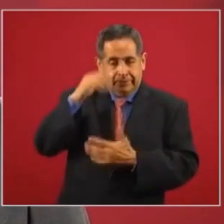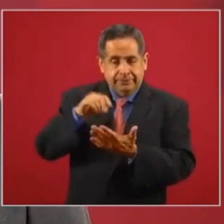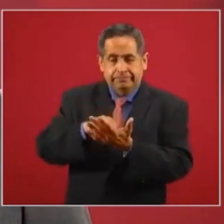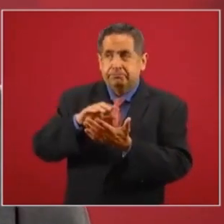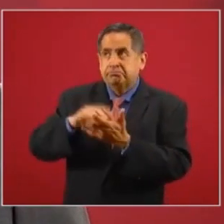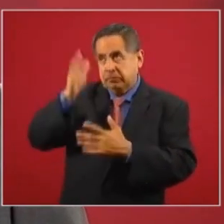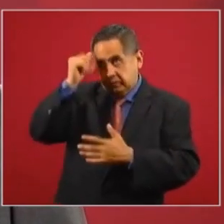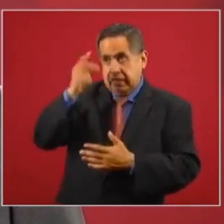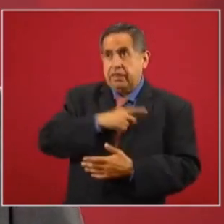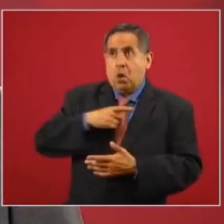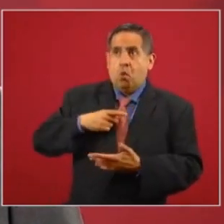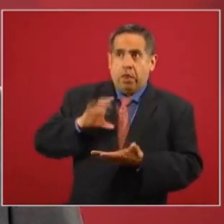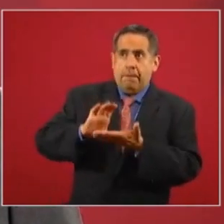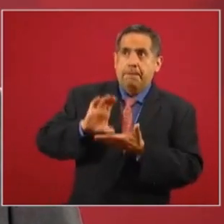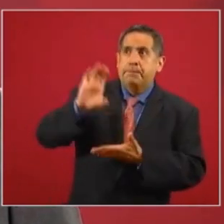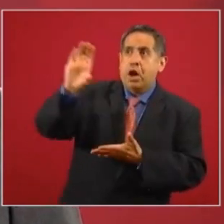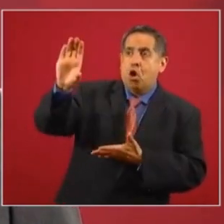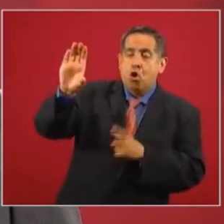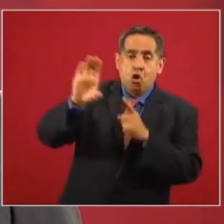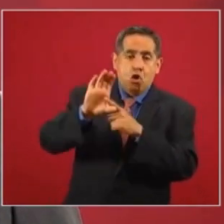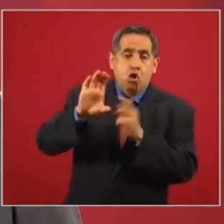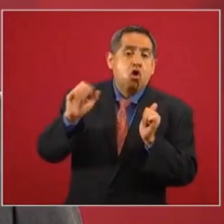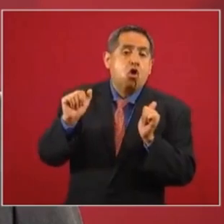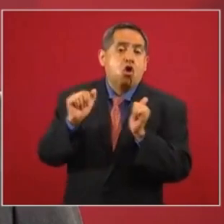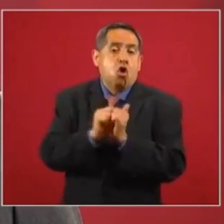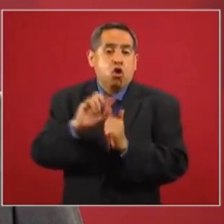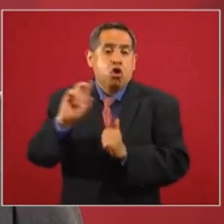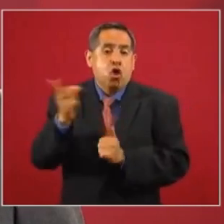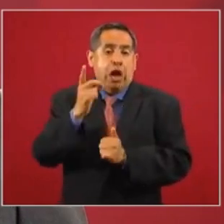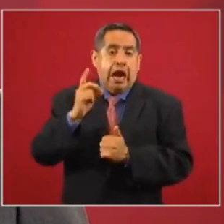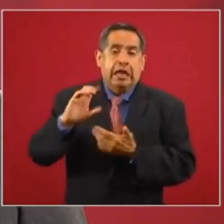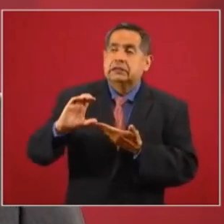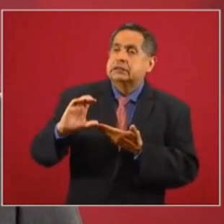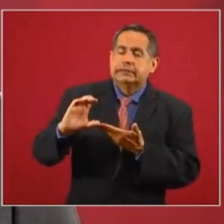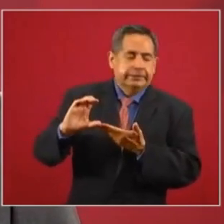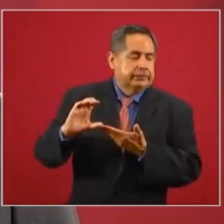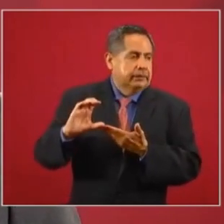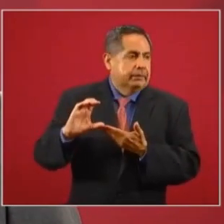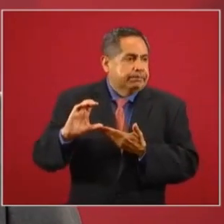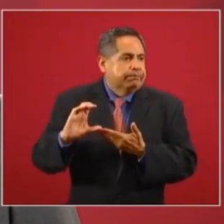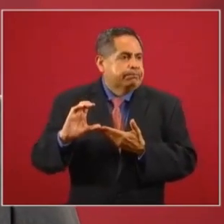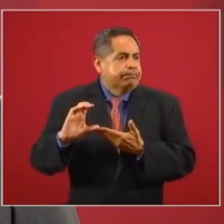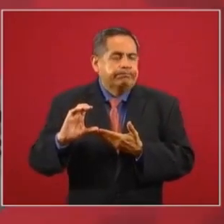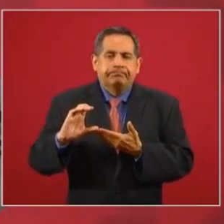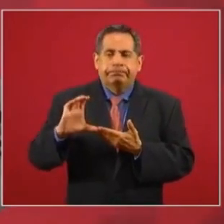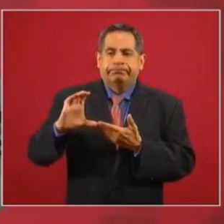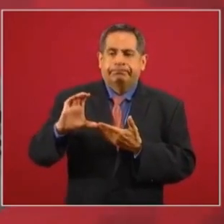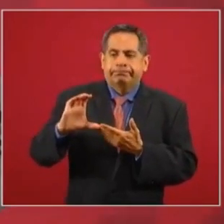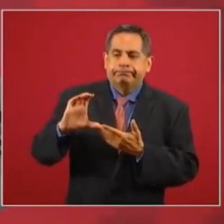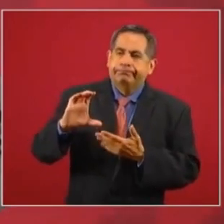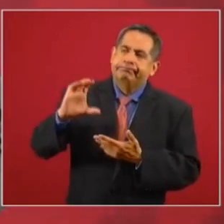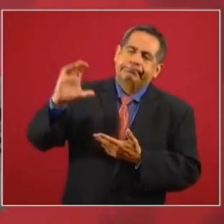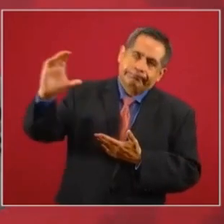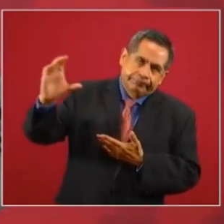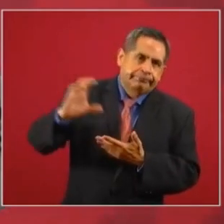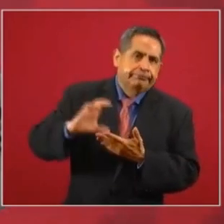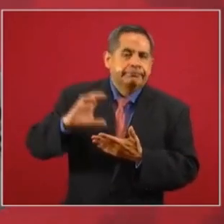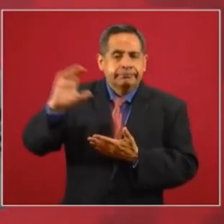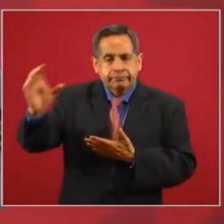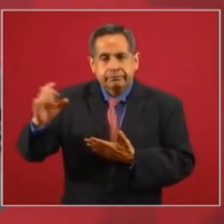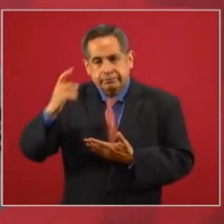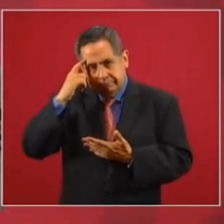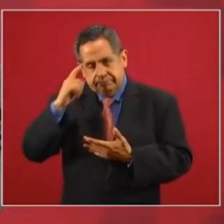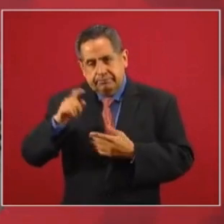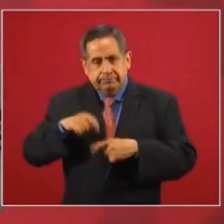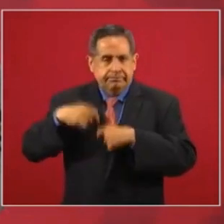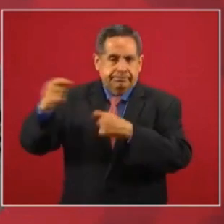contratada en dólares, nos afecta en cuanto al